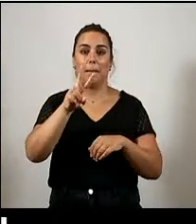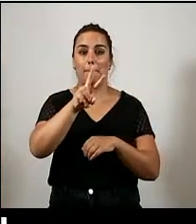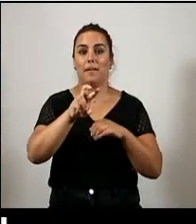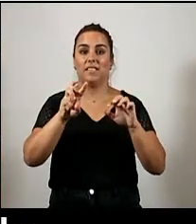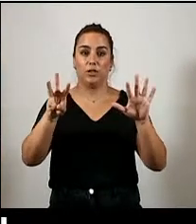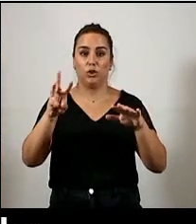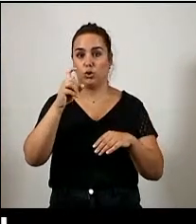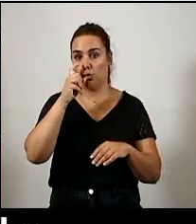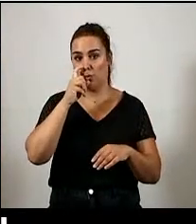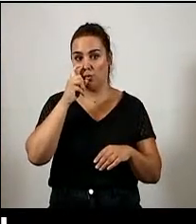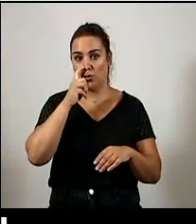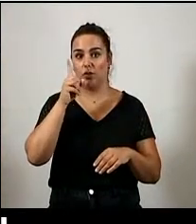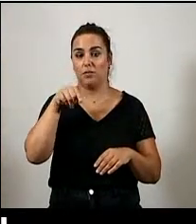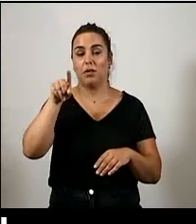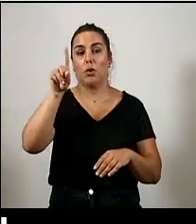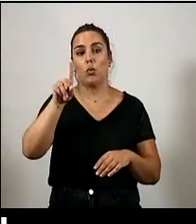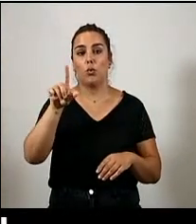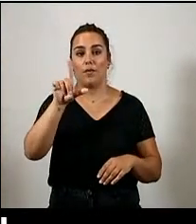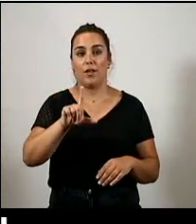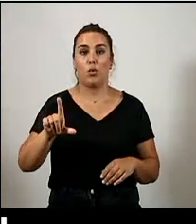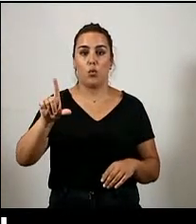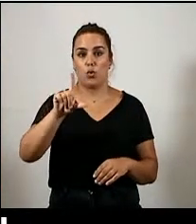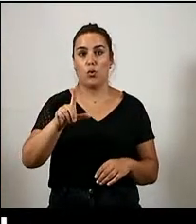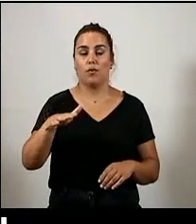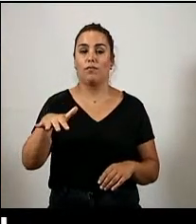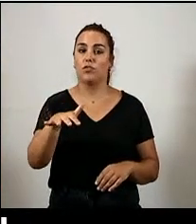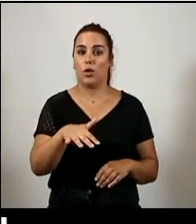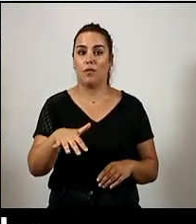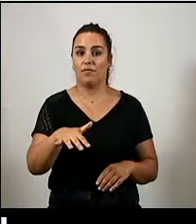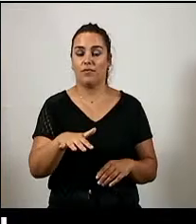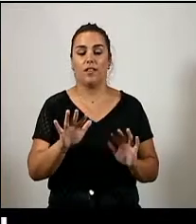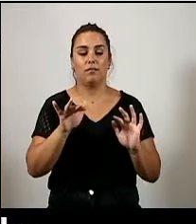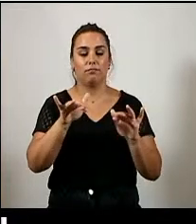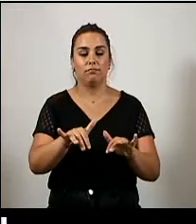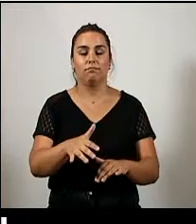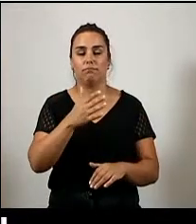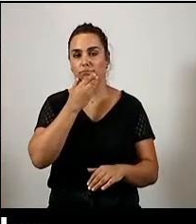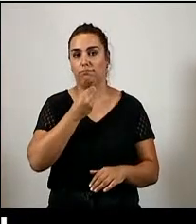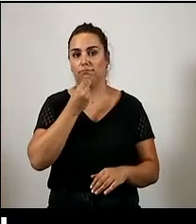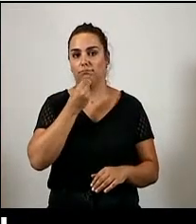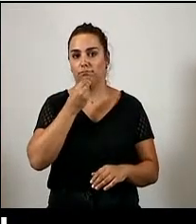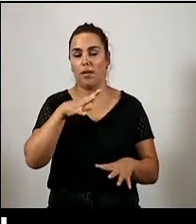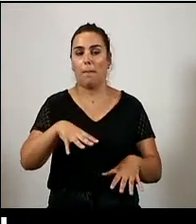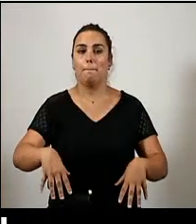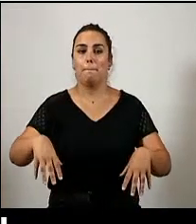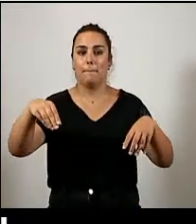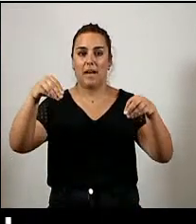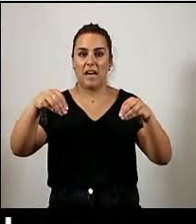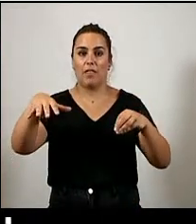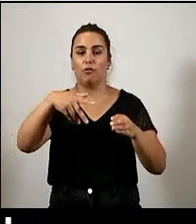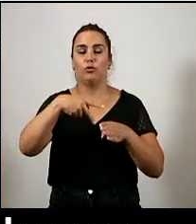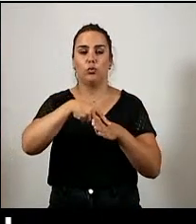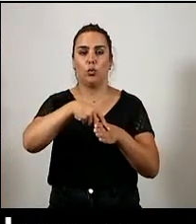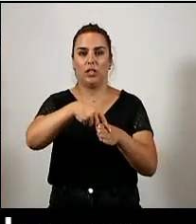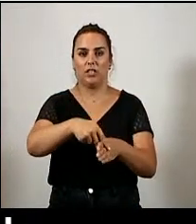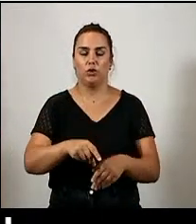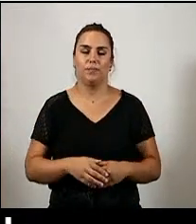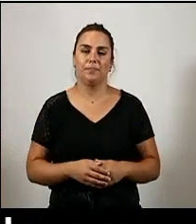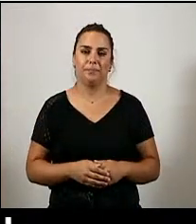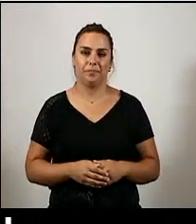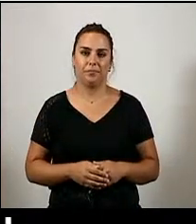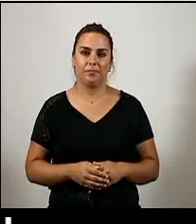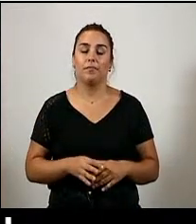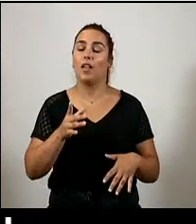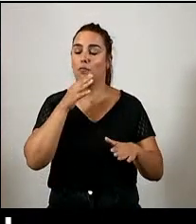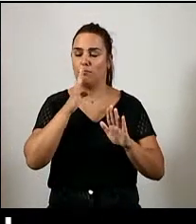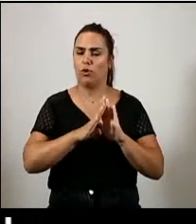de junio y 1 de julio en un lugar emblemático, el Palacio de la Lorenzana, en Trujillo. Habrá un completo